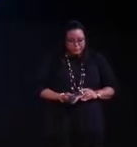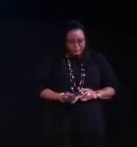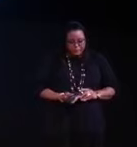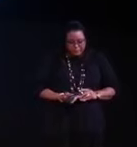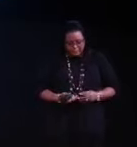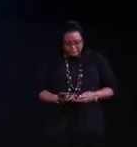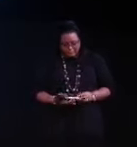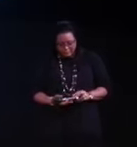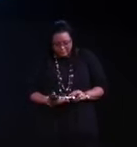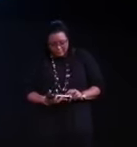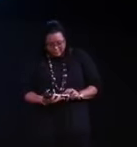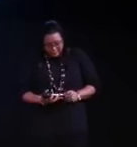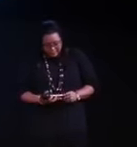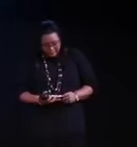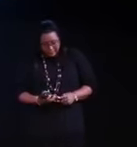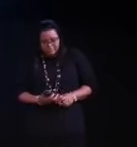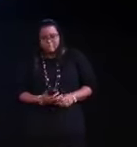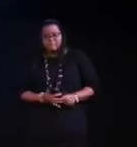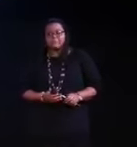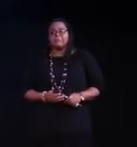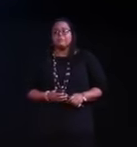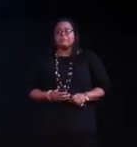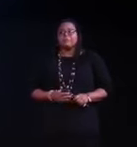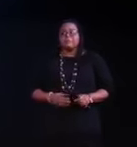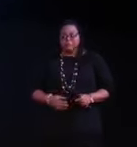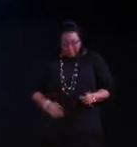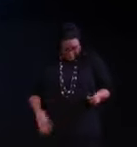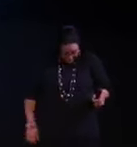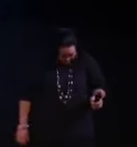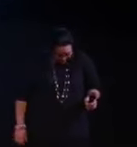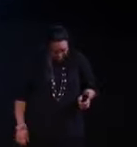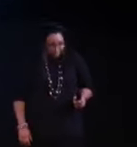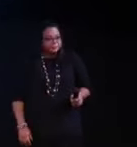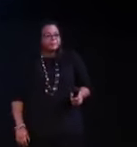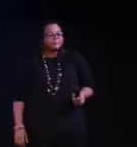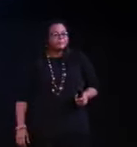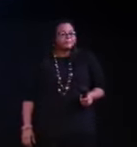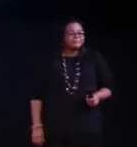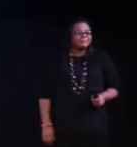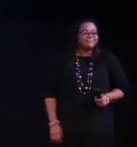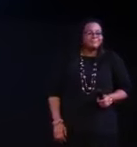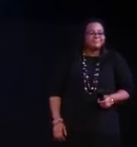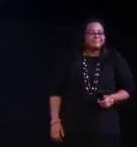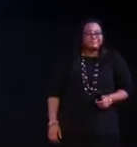de esta experiencia. ATH Móvil, Alaba 7, por PayPal también, y